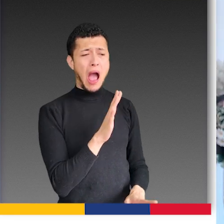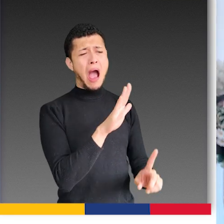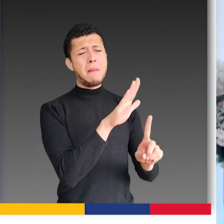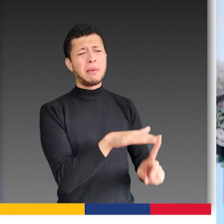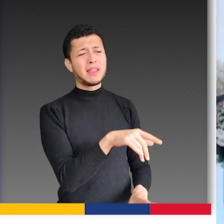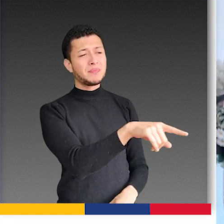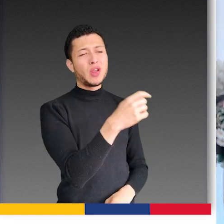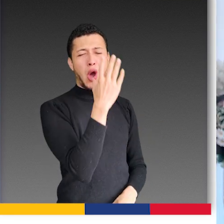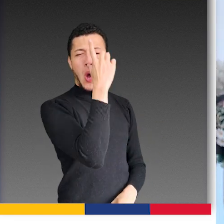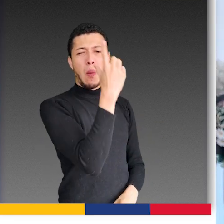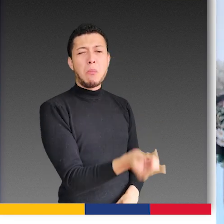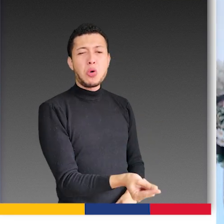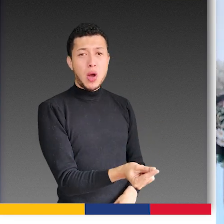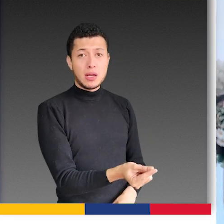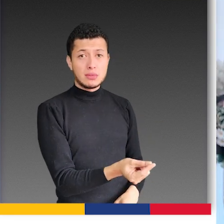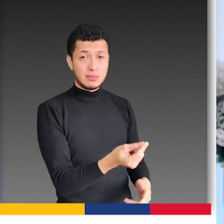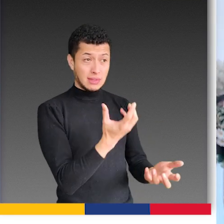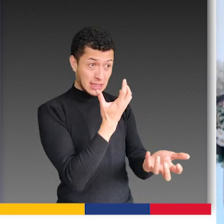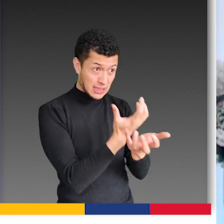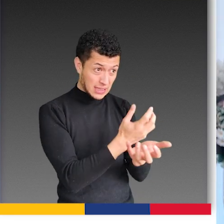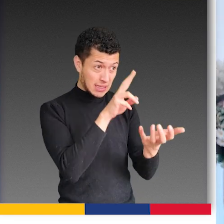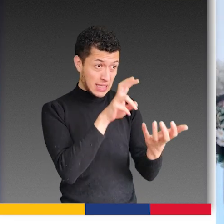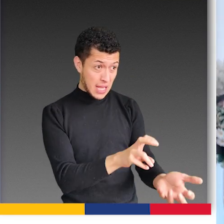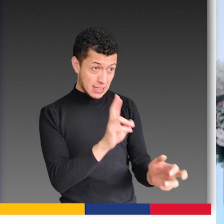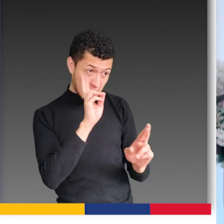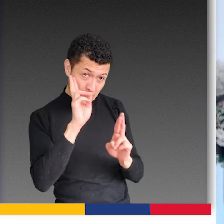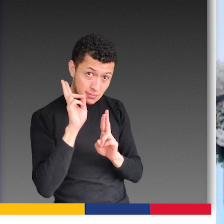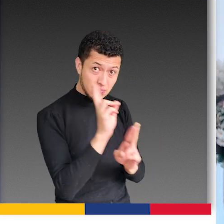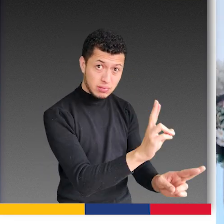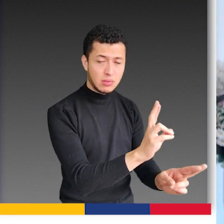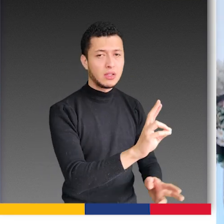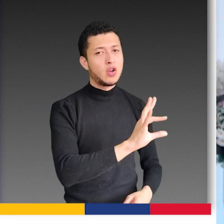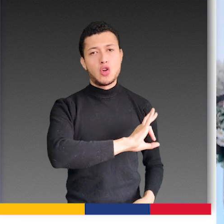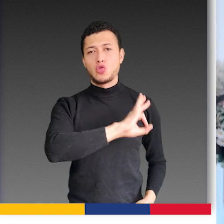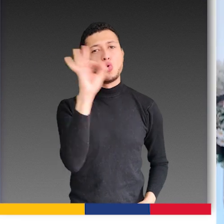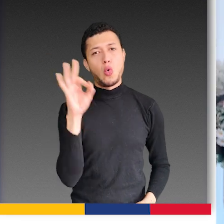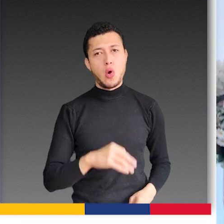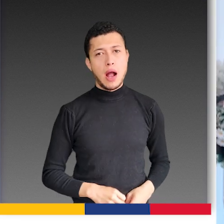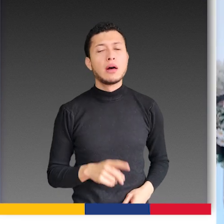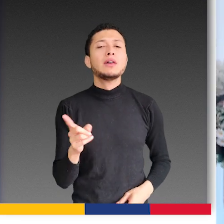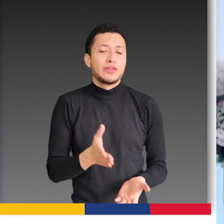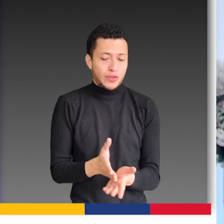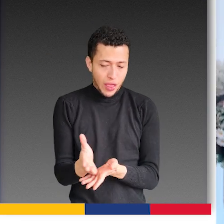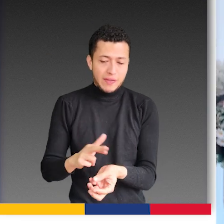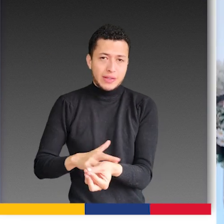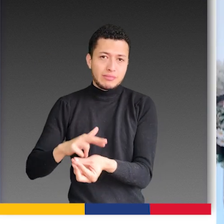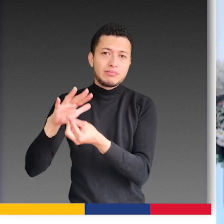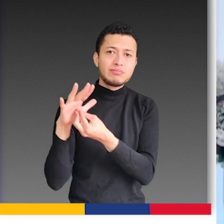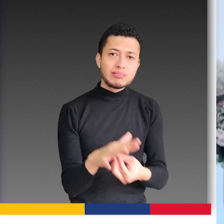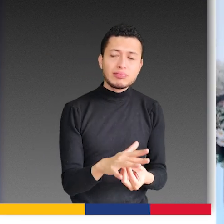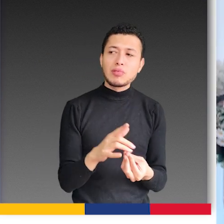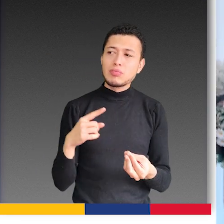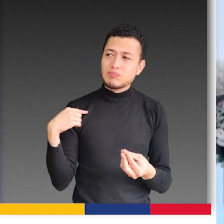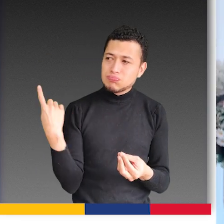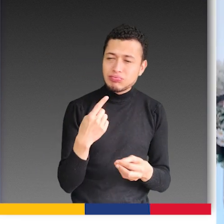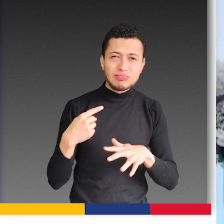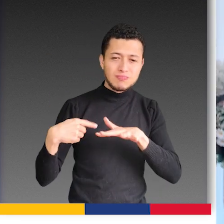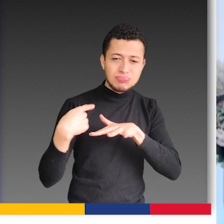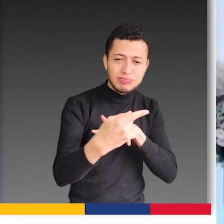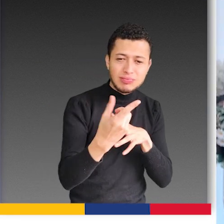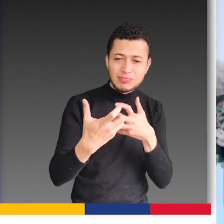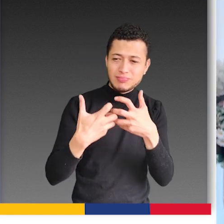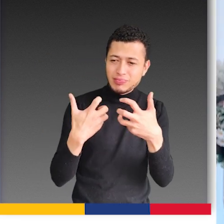negra se le cataloga como bruja, pero jamás como científica. Eso sigue siendo parte